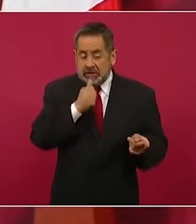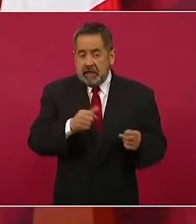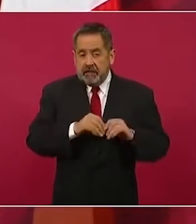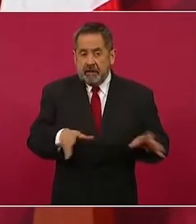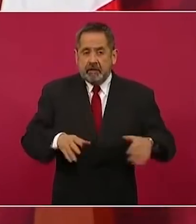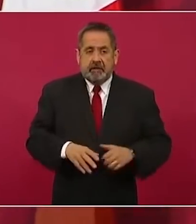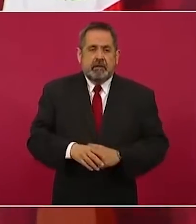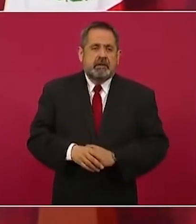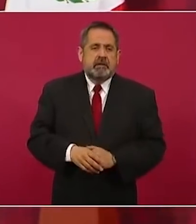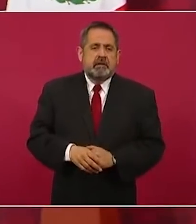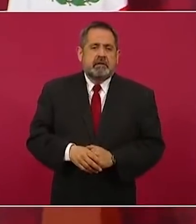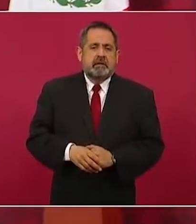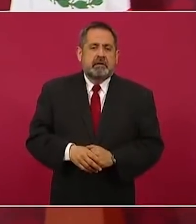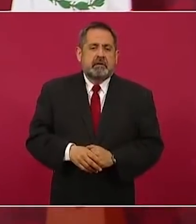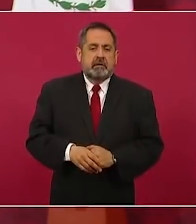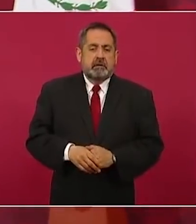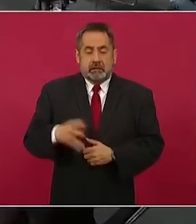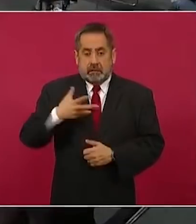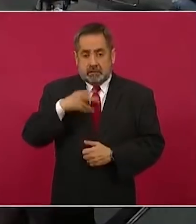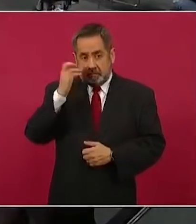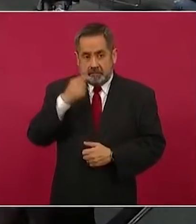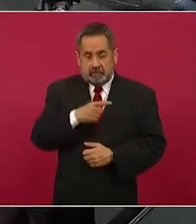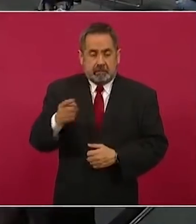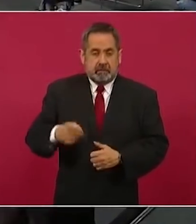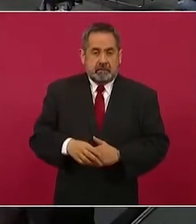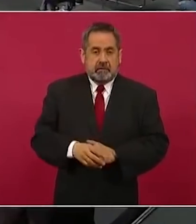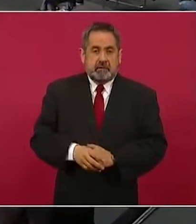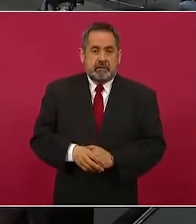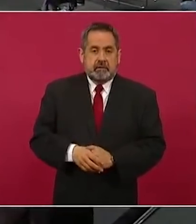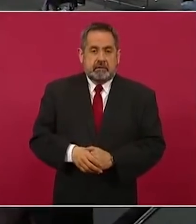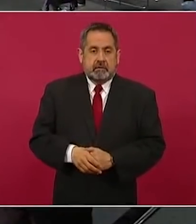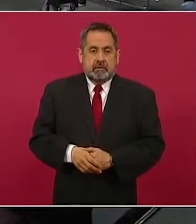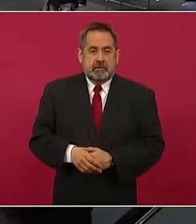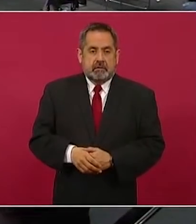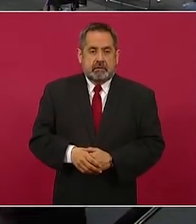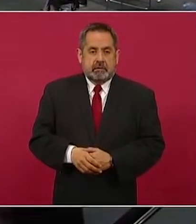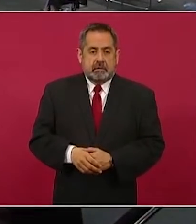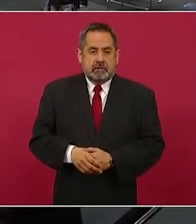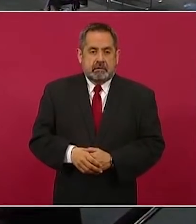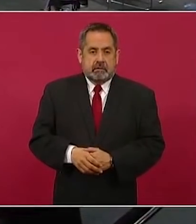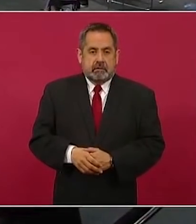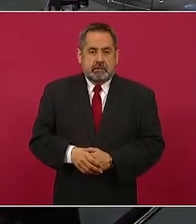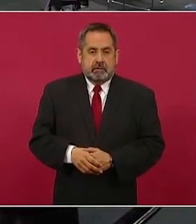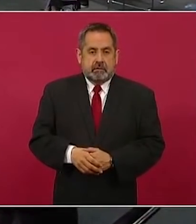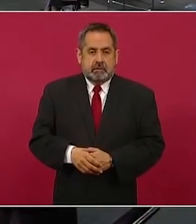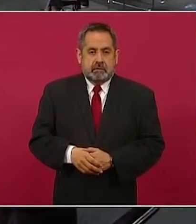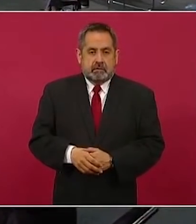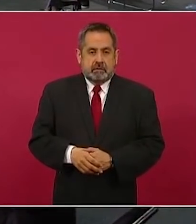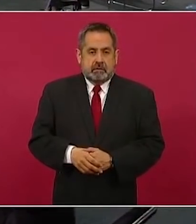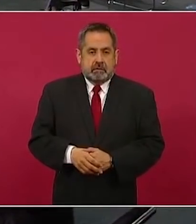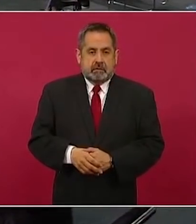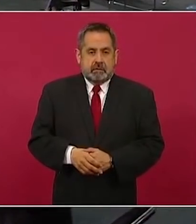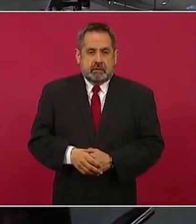van de tienen la foto a ver no puede ser